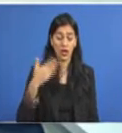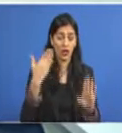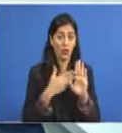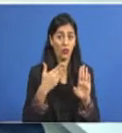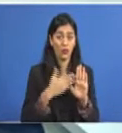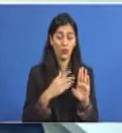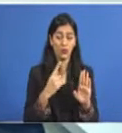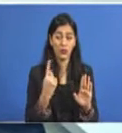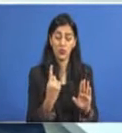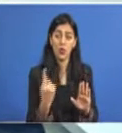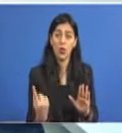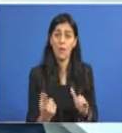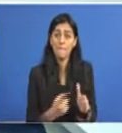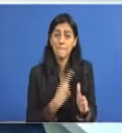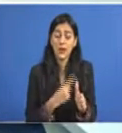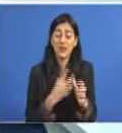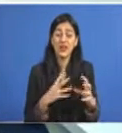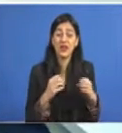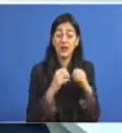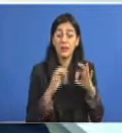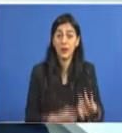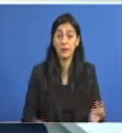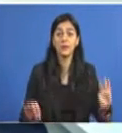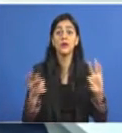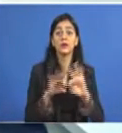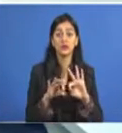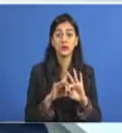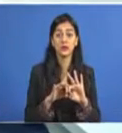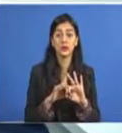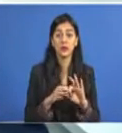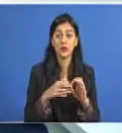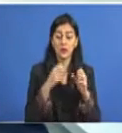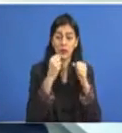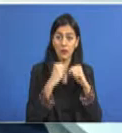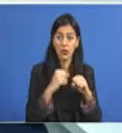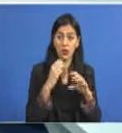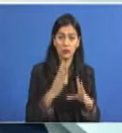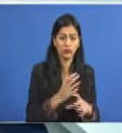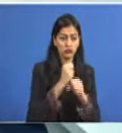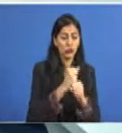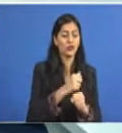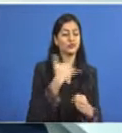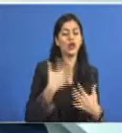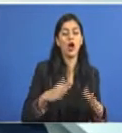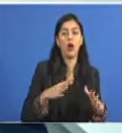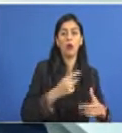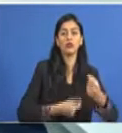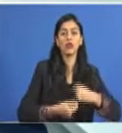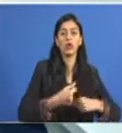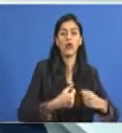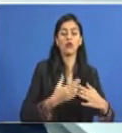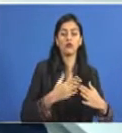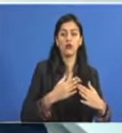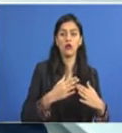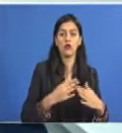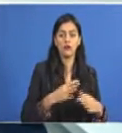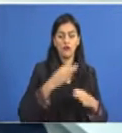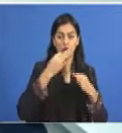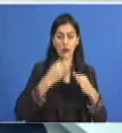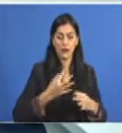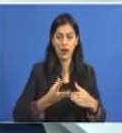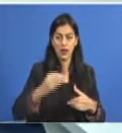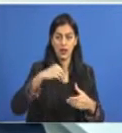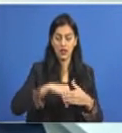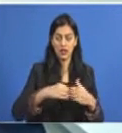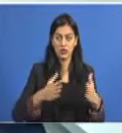de los primeros y el más importante, podríamos decir, es poder establecerse como negocio dentro del territorio nacional. Esto